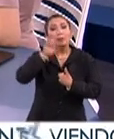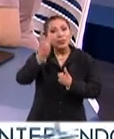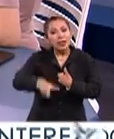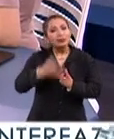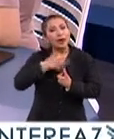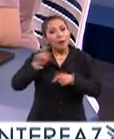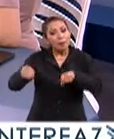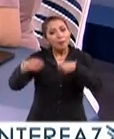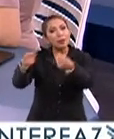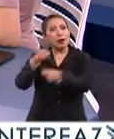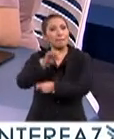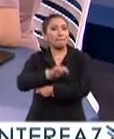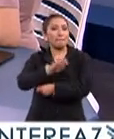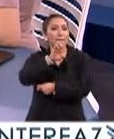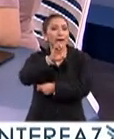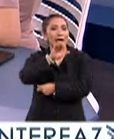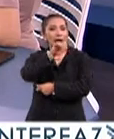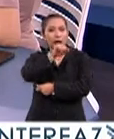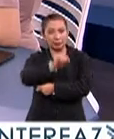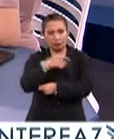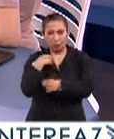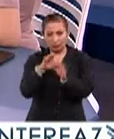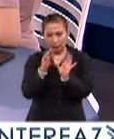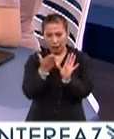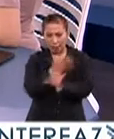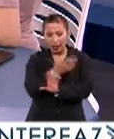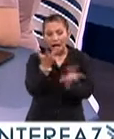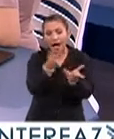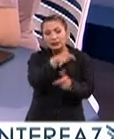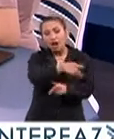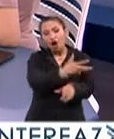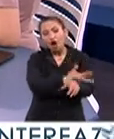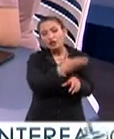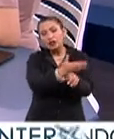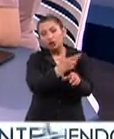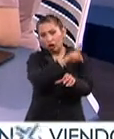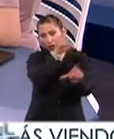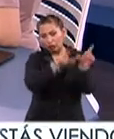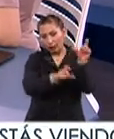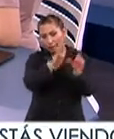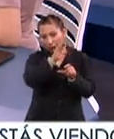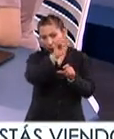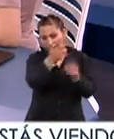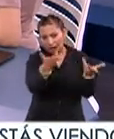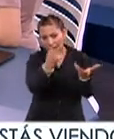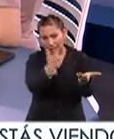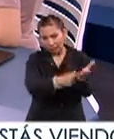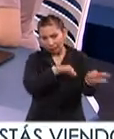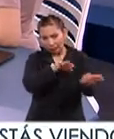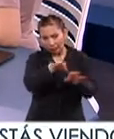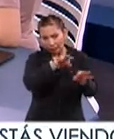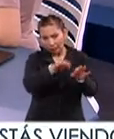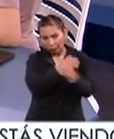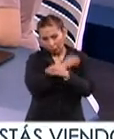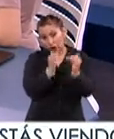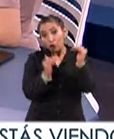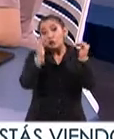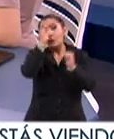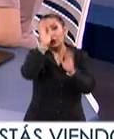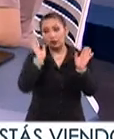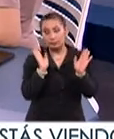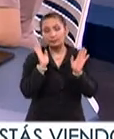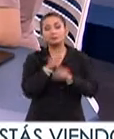realmente tener este acceso a las becas. Déjenme comentarles un poquito lo que hace la Coordinación Nacional de Becas. Por favor. De Educación Superior, desde luego.